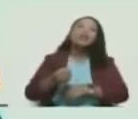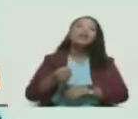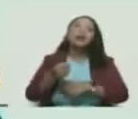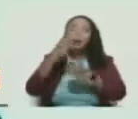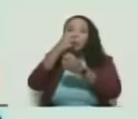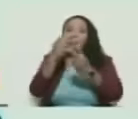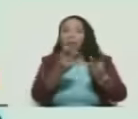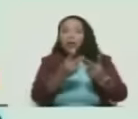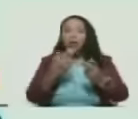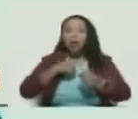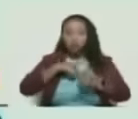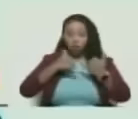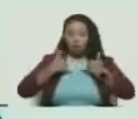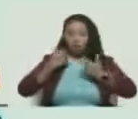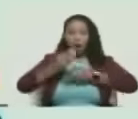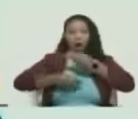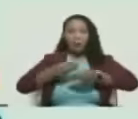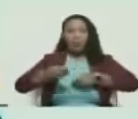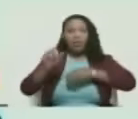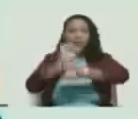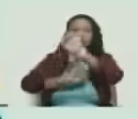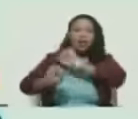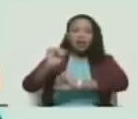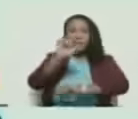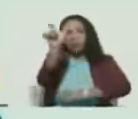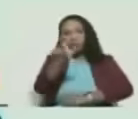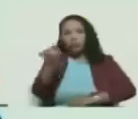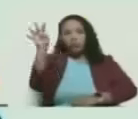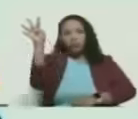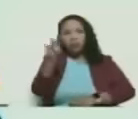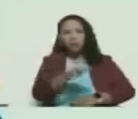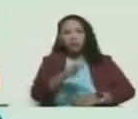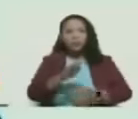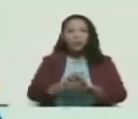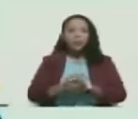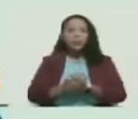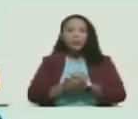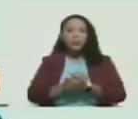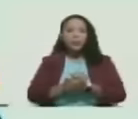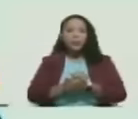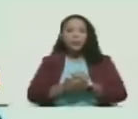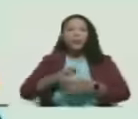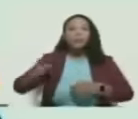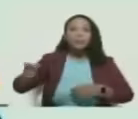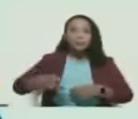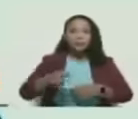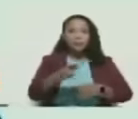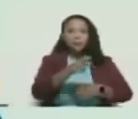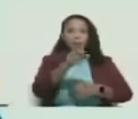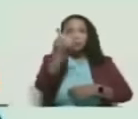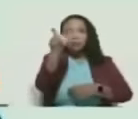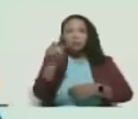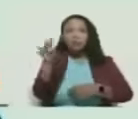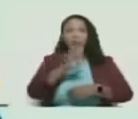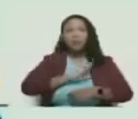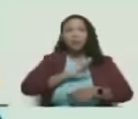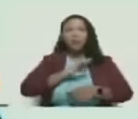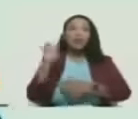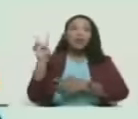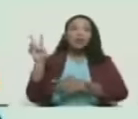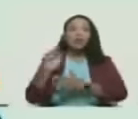en defensa de ese territorio sagrado al oeste del río Esequibo, que es de Venezuela. Por